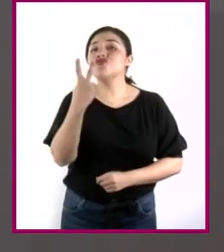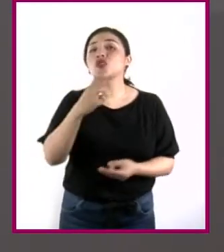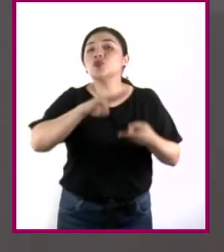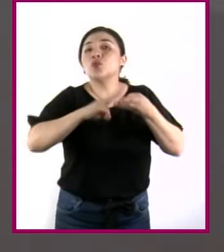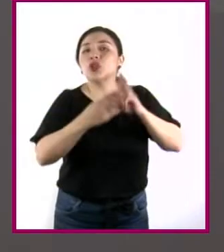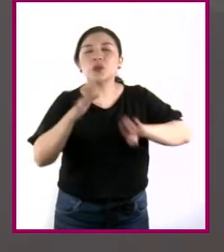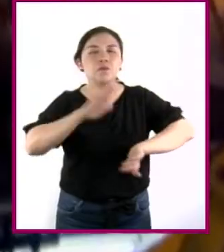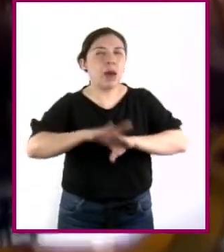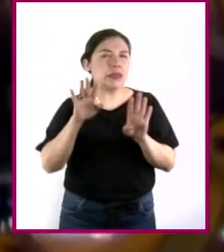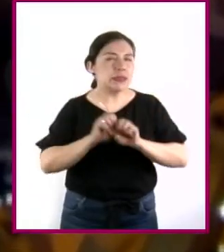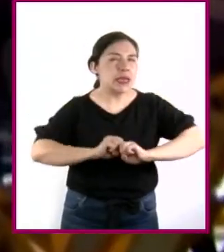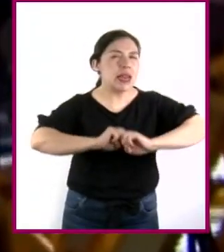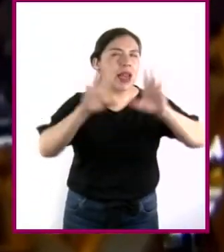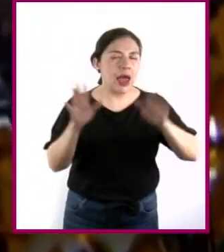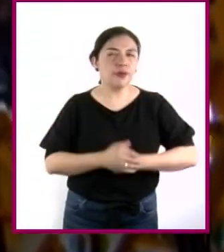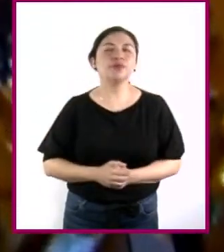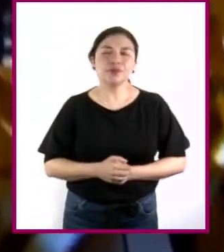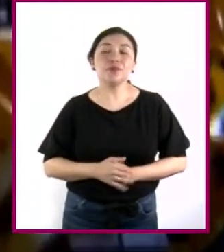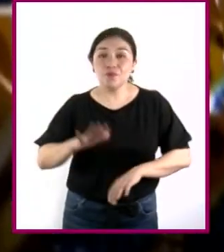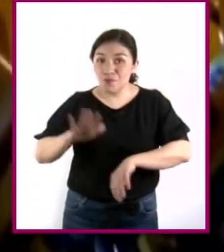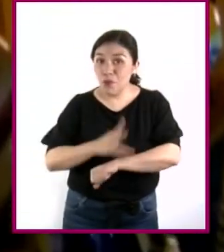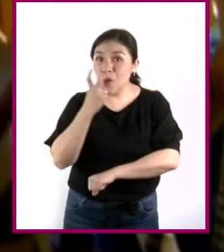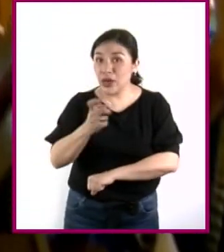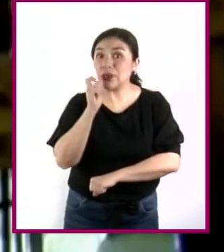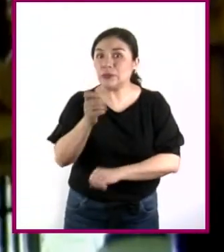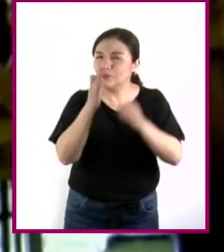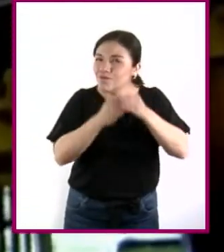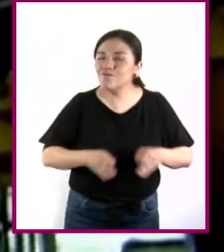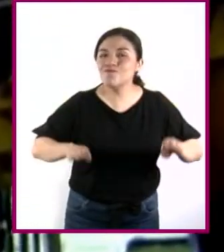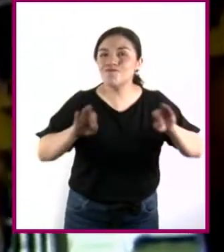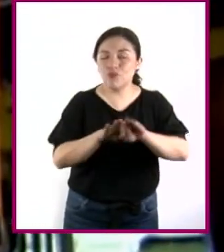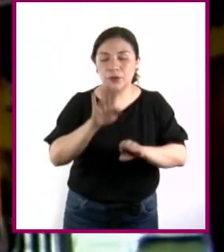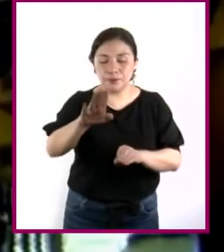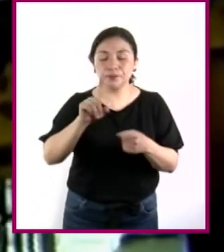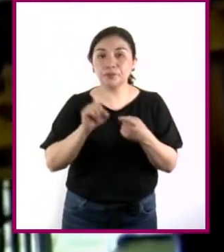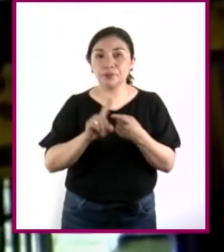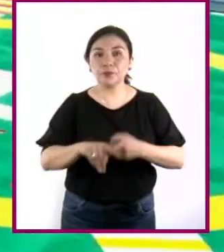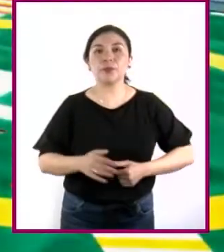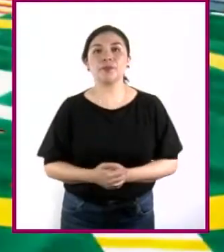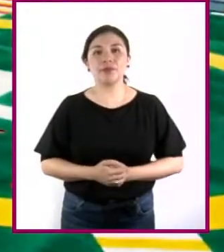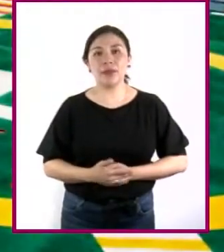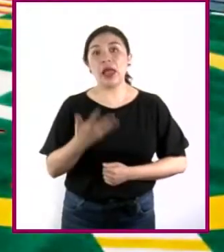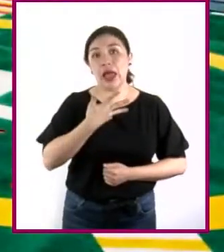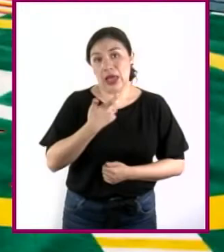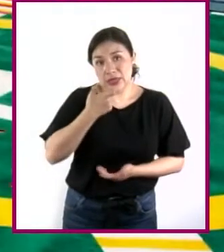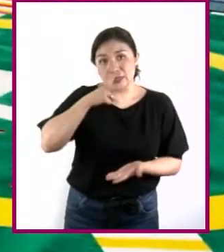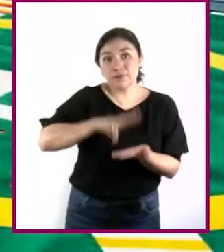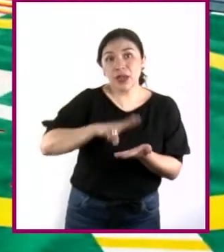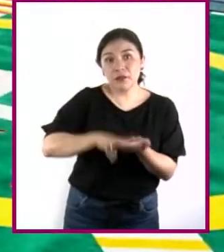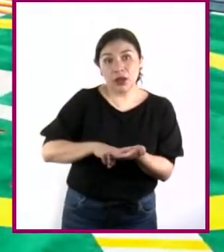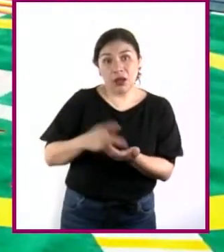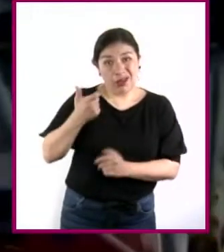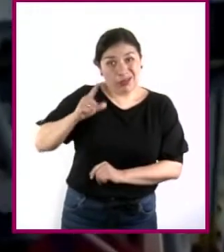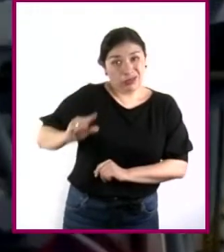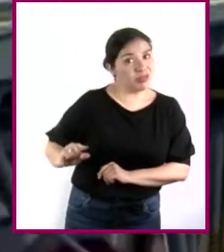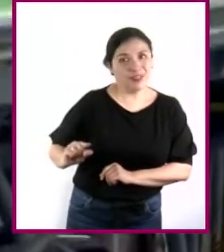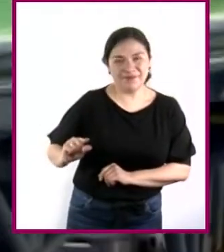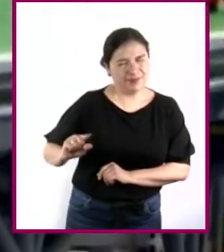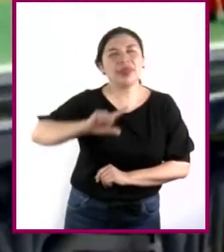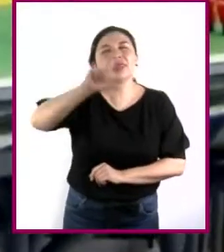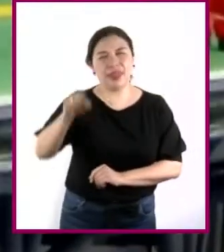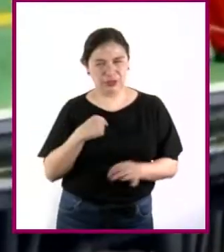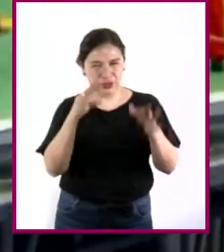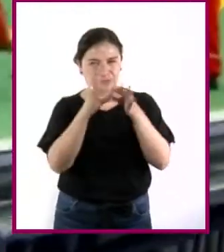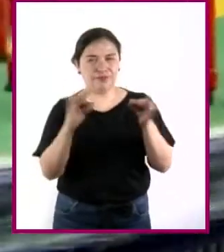muy claras y por ello lo hace tan relevante. Primero, es que se tiene costos que no son menores, y lo veremos